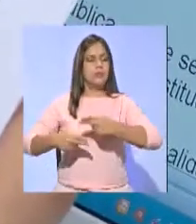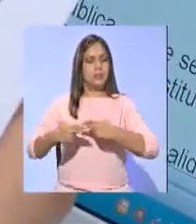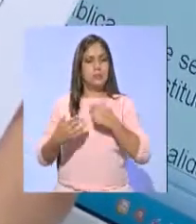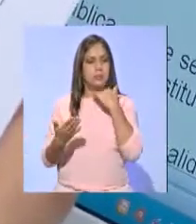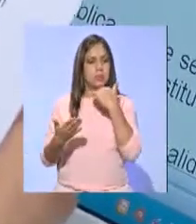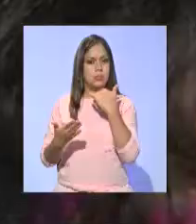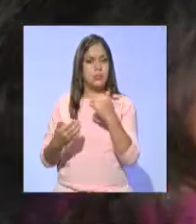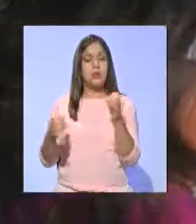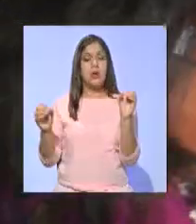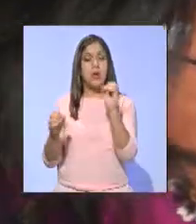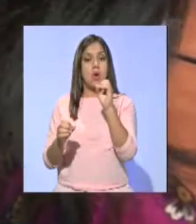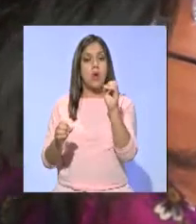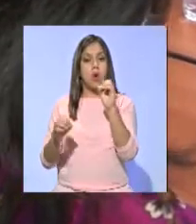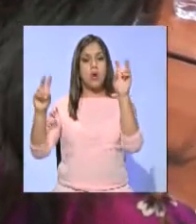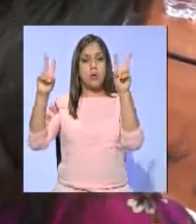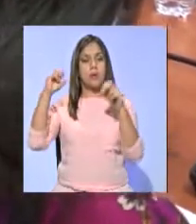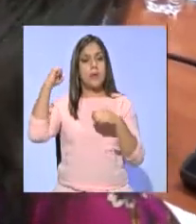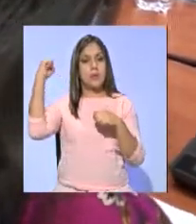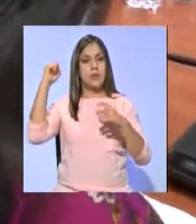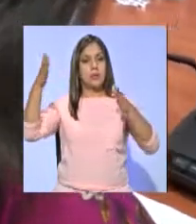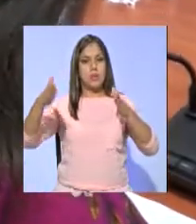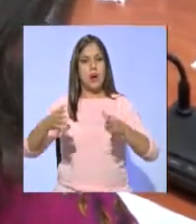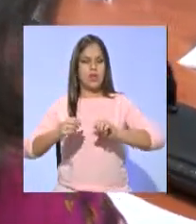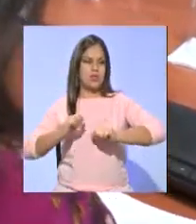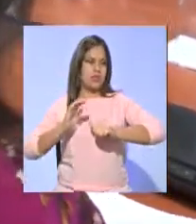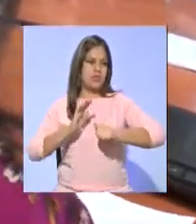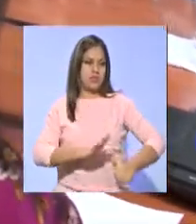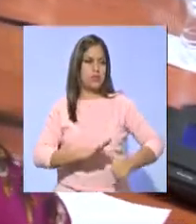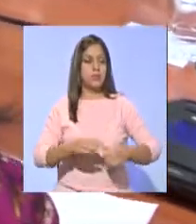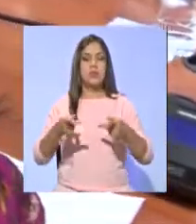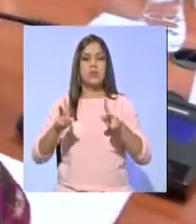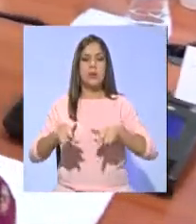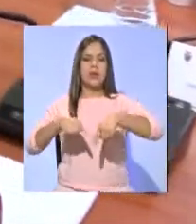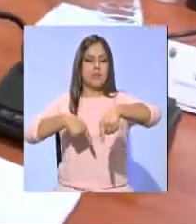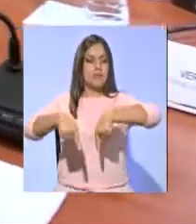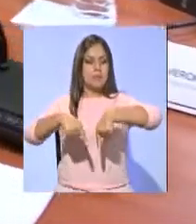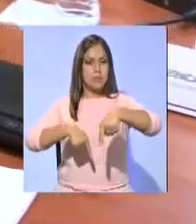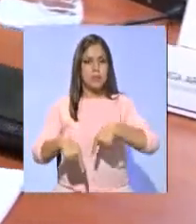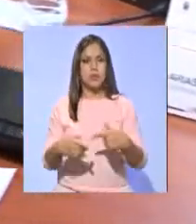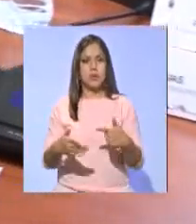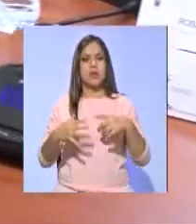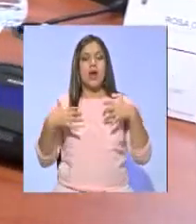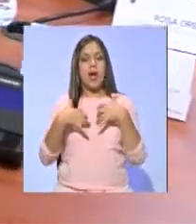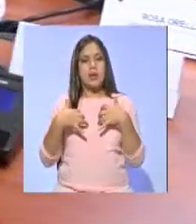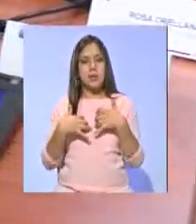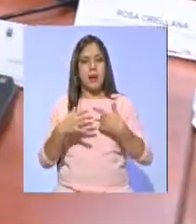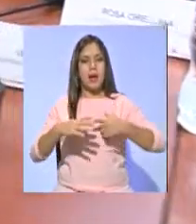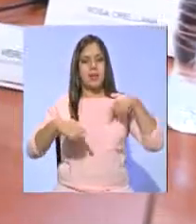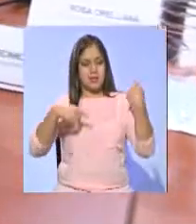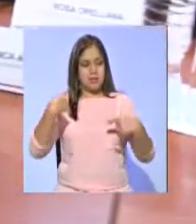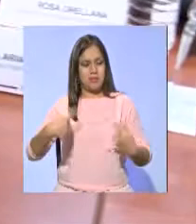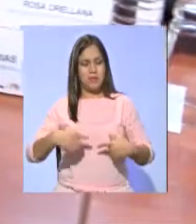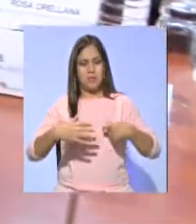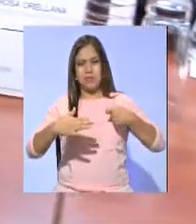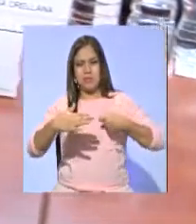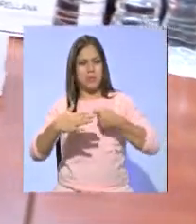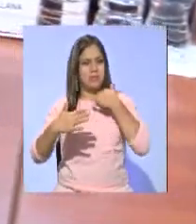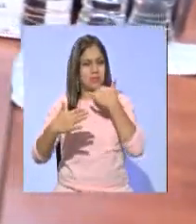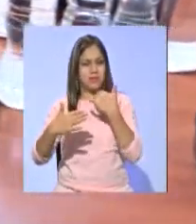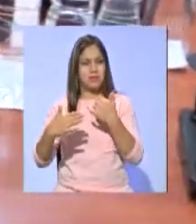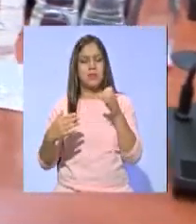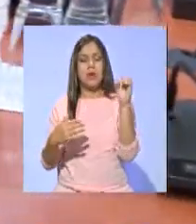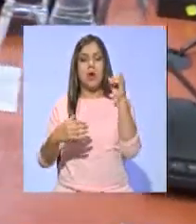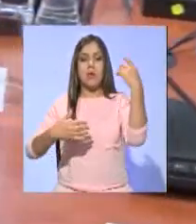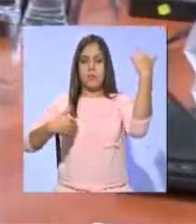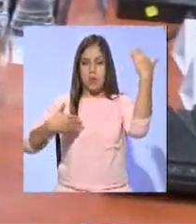fiscalización, delitos contra los derechos humanos, contravenciones de tránsito, zoofilia y tortura animal, delitos contra la seguridad política,